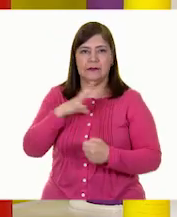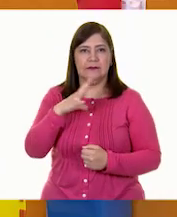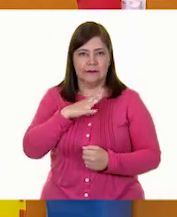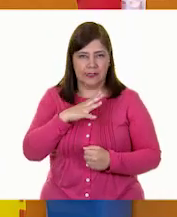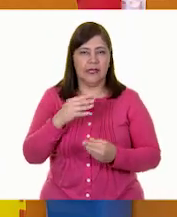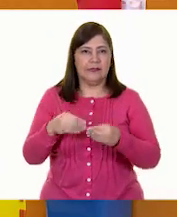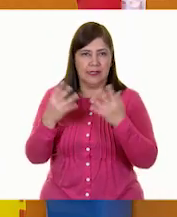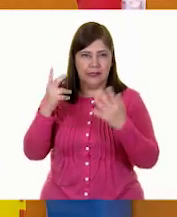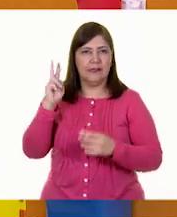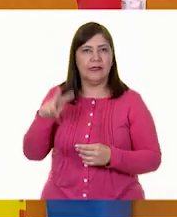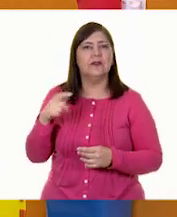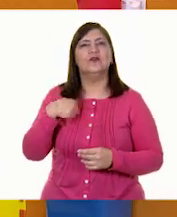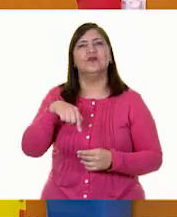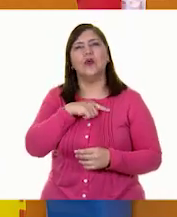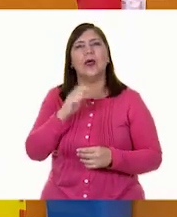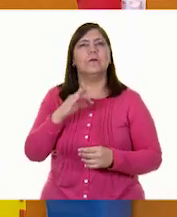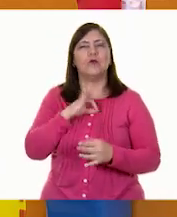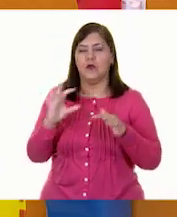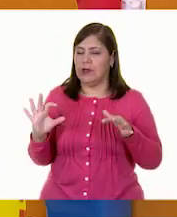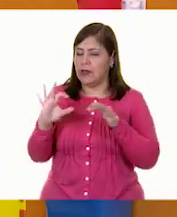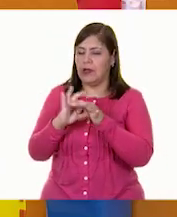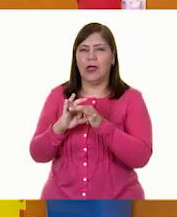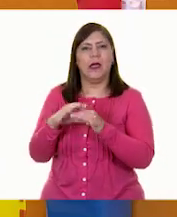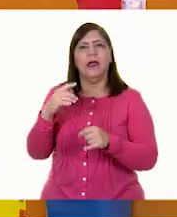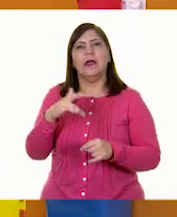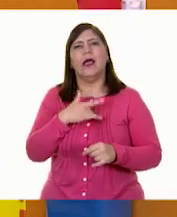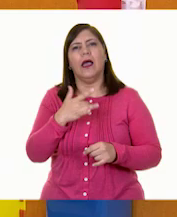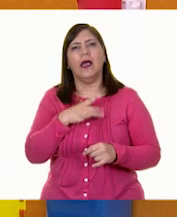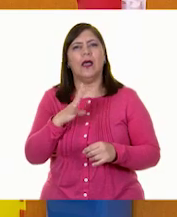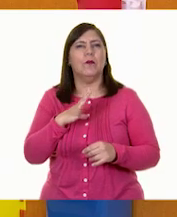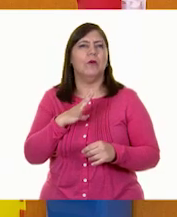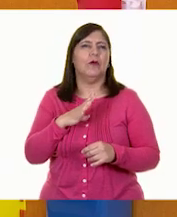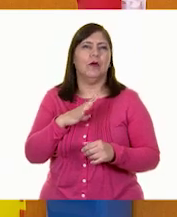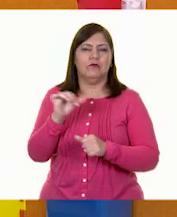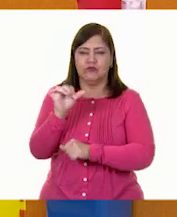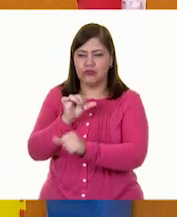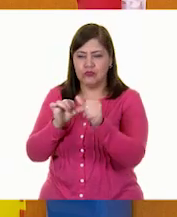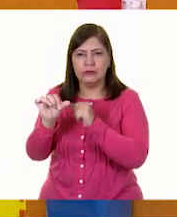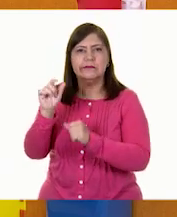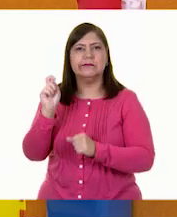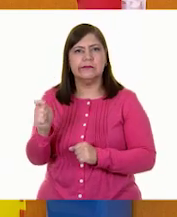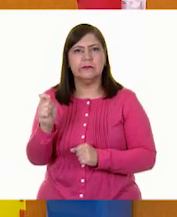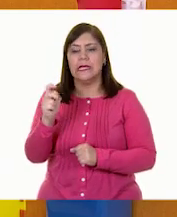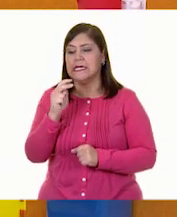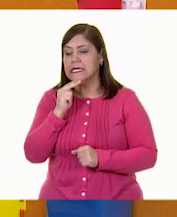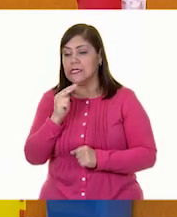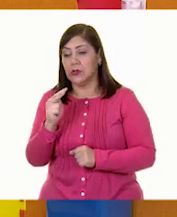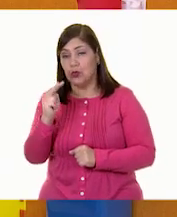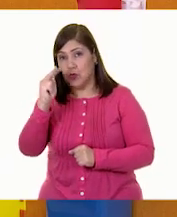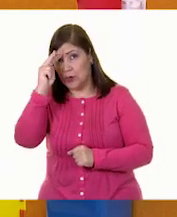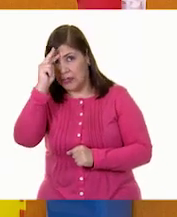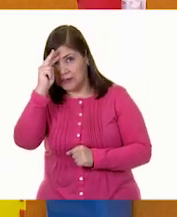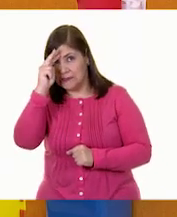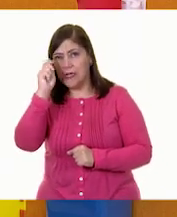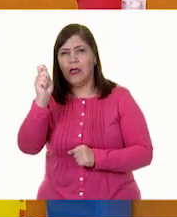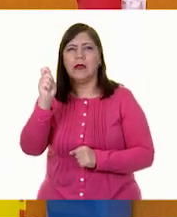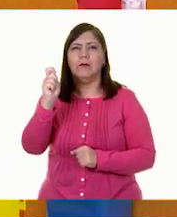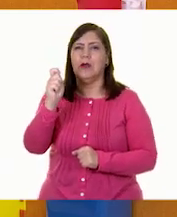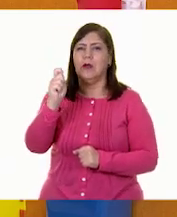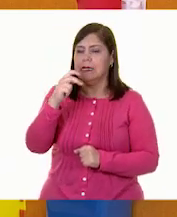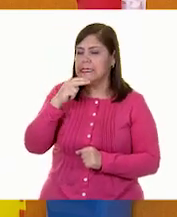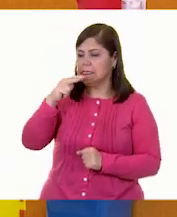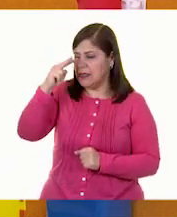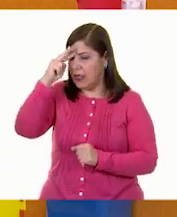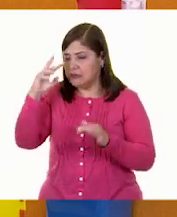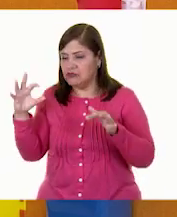de... Estamos haciendo una relación, sustituyéndola con la ignorancia, con la ceguera. Comparamos la ignorancia